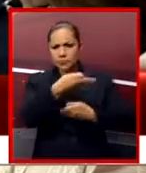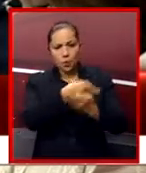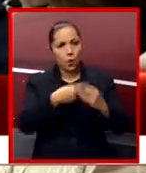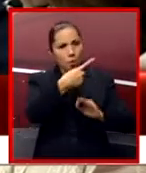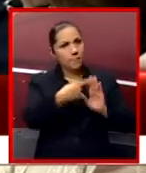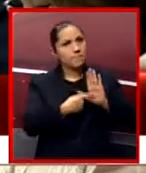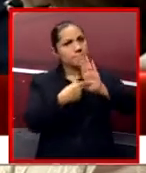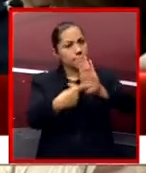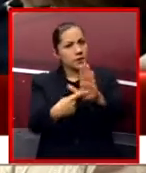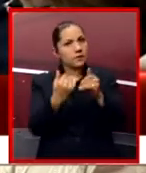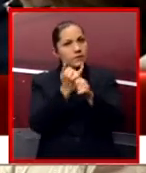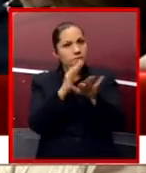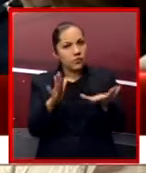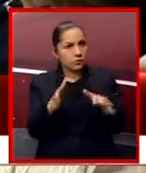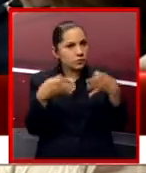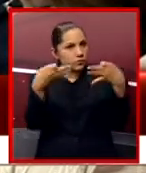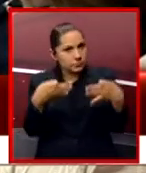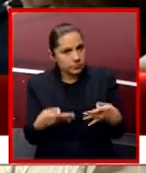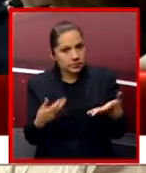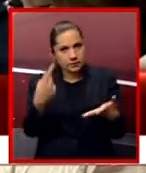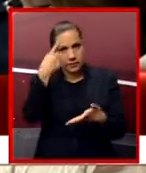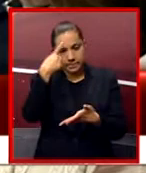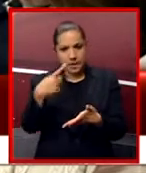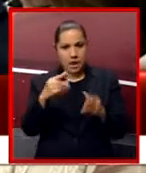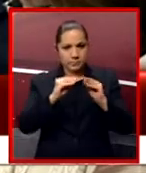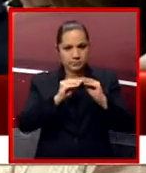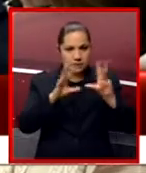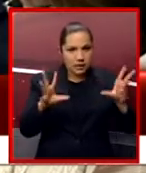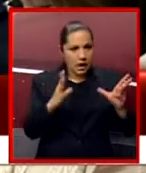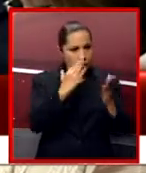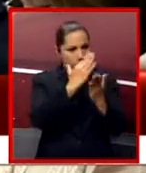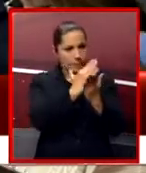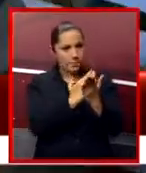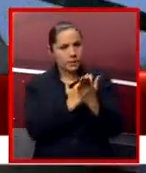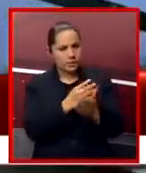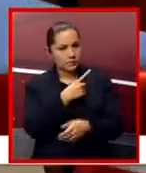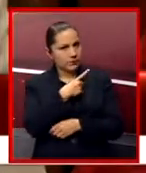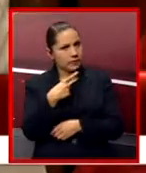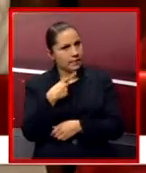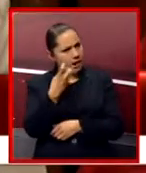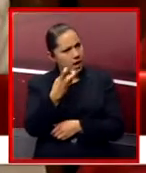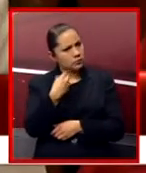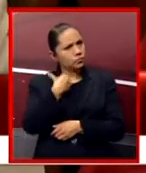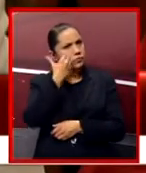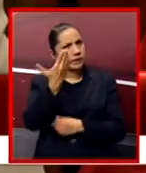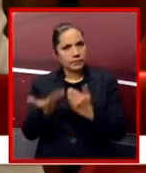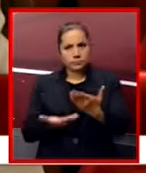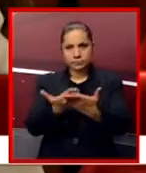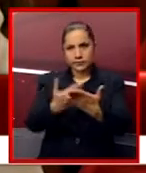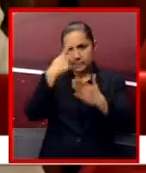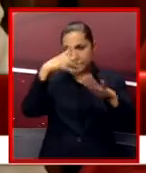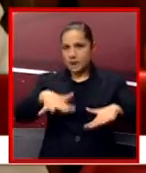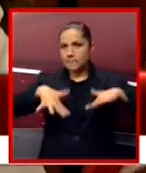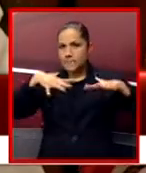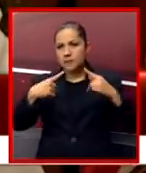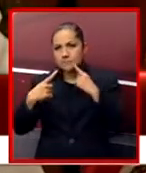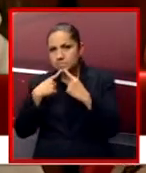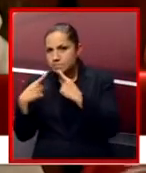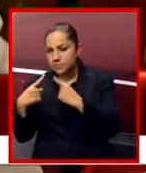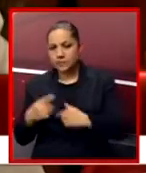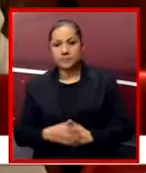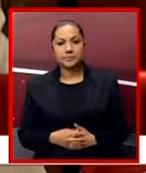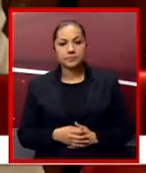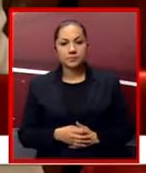no interfieren en nuestro voto, pero sí incluiríamos este posicionamiento en el Pleno. Va a continuar el deterioro de